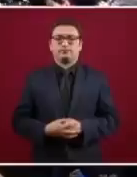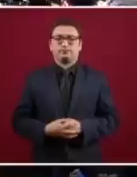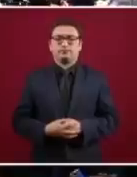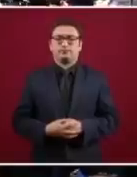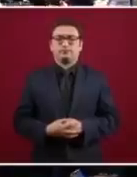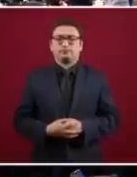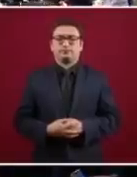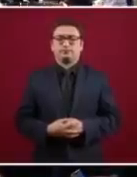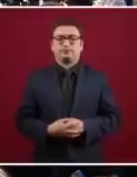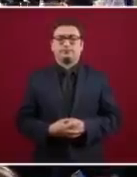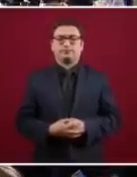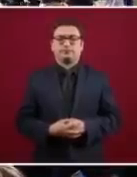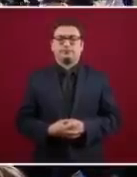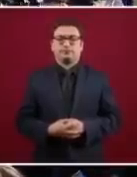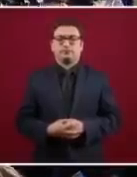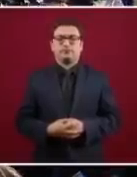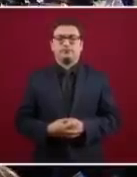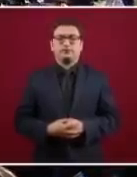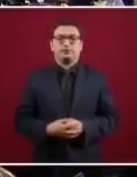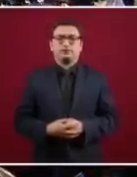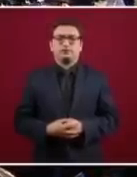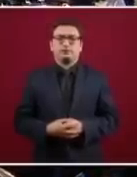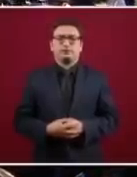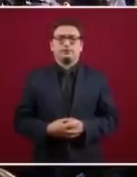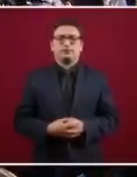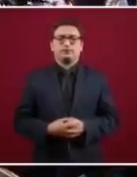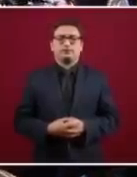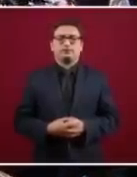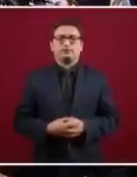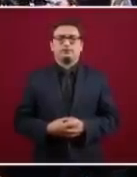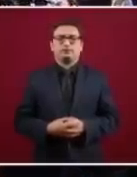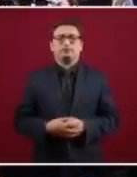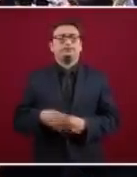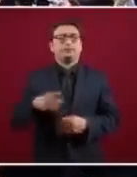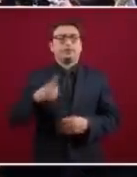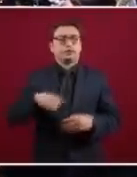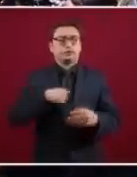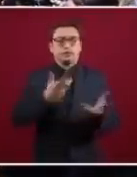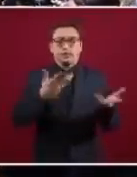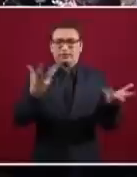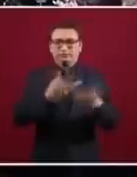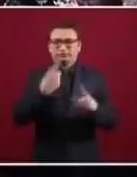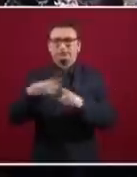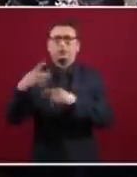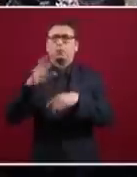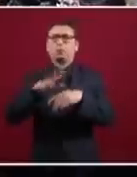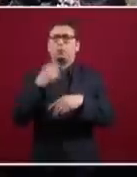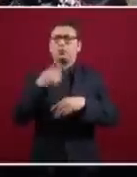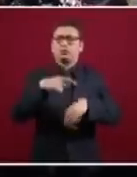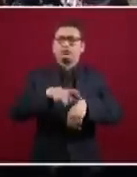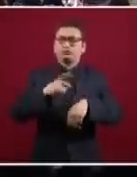bien sobre las operaciones que se desarrollaron porque a mediodía recordarán que ayer